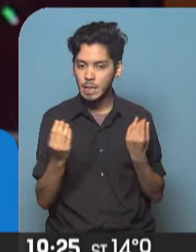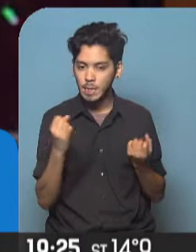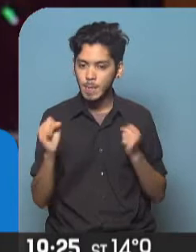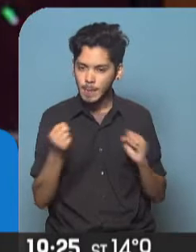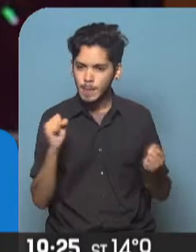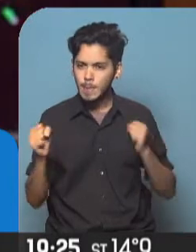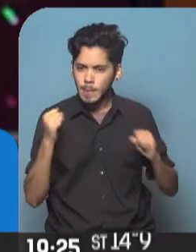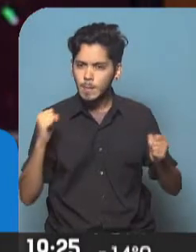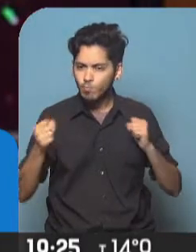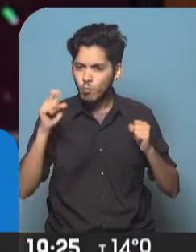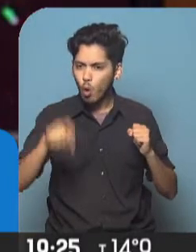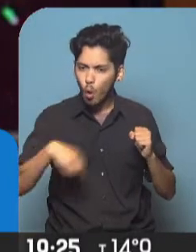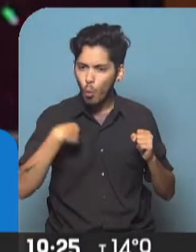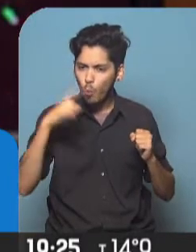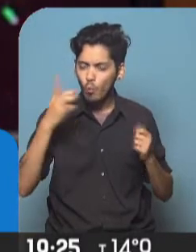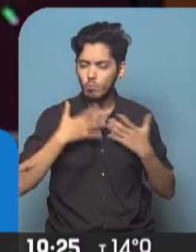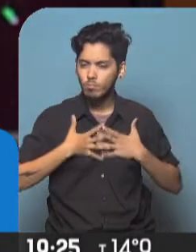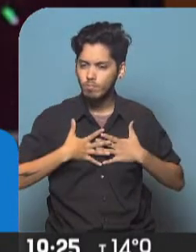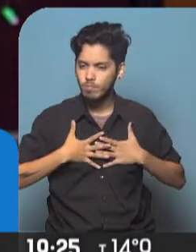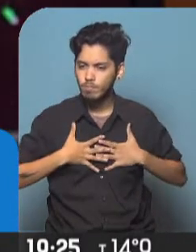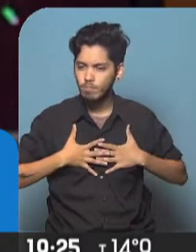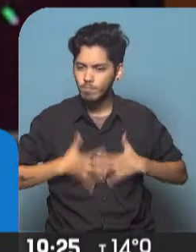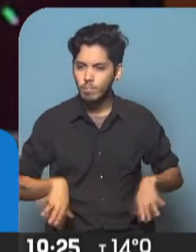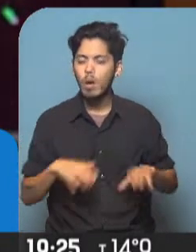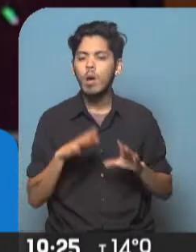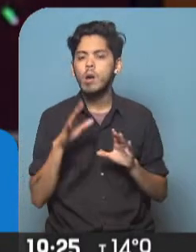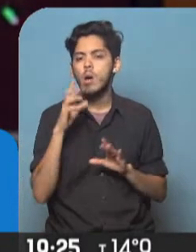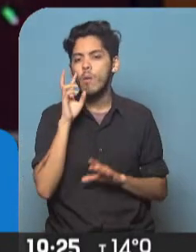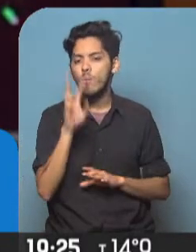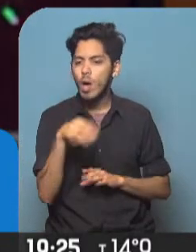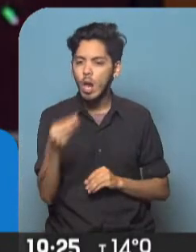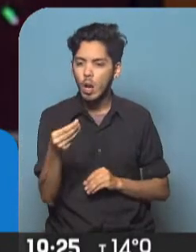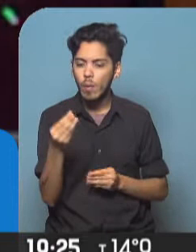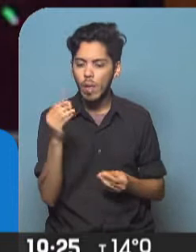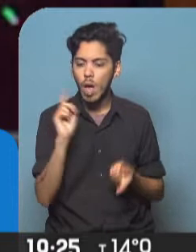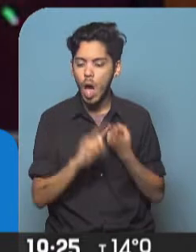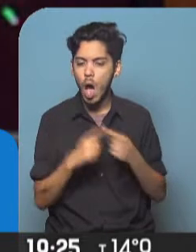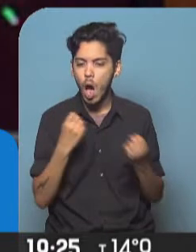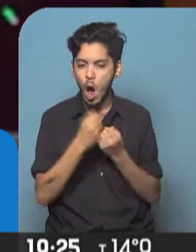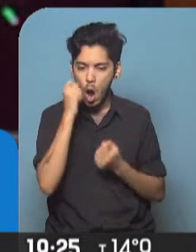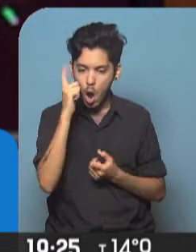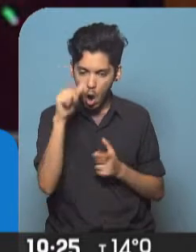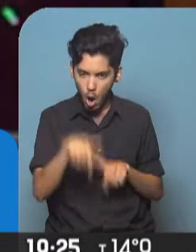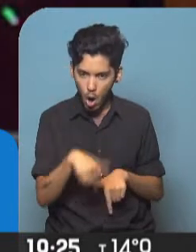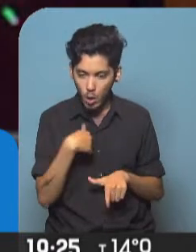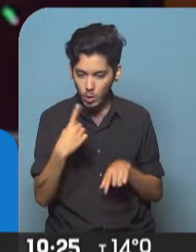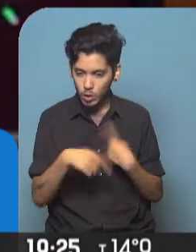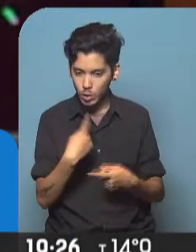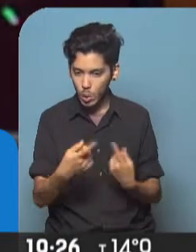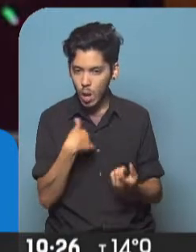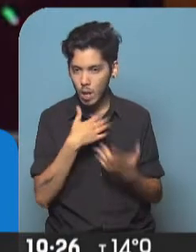hoy como que fue de relajamiento. Tenemos que ver de consolidar este relajamiento porque no